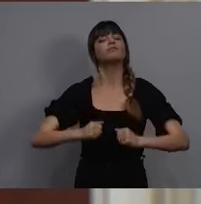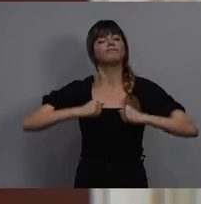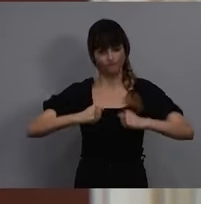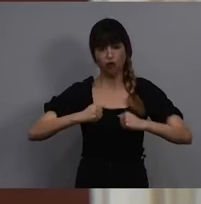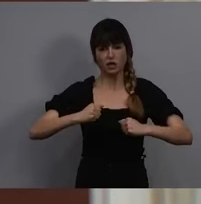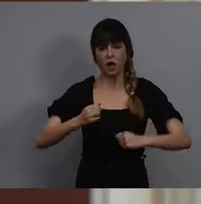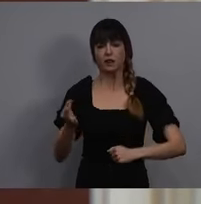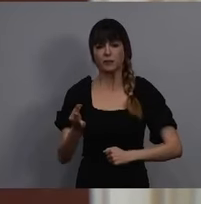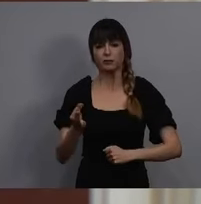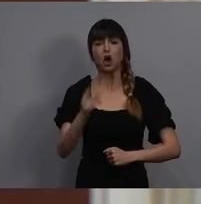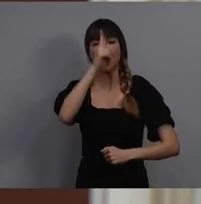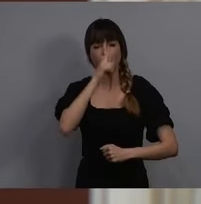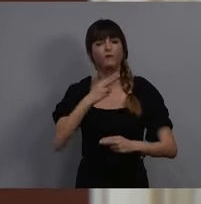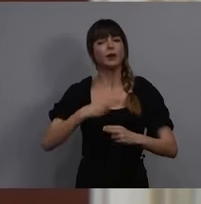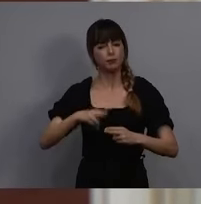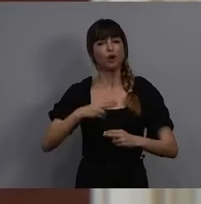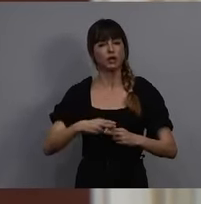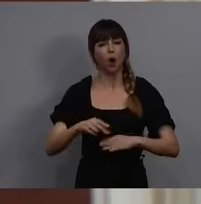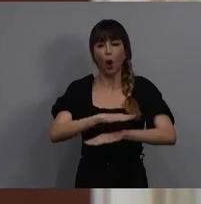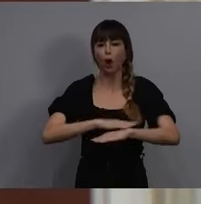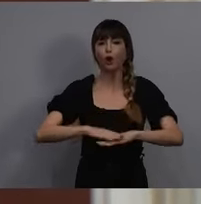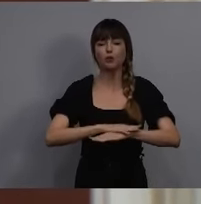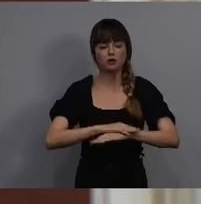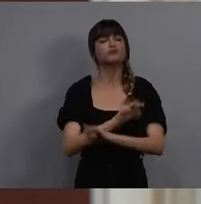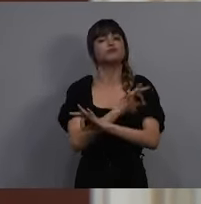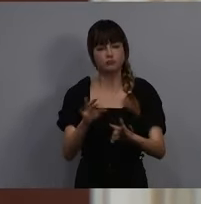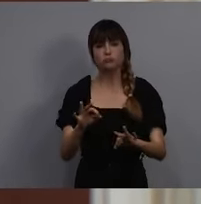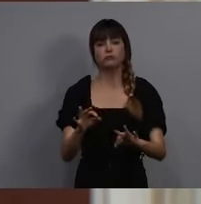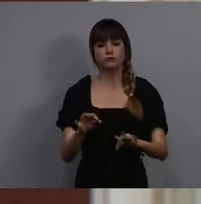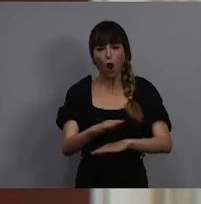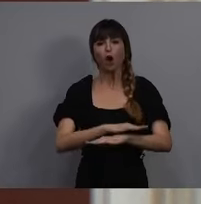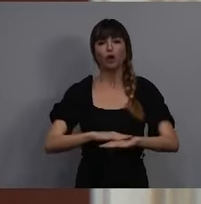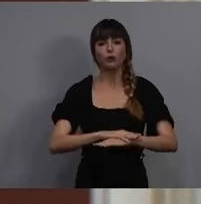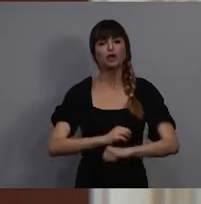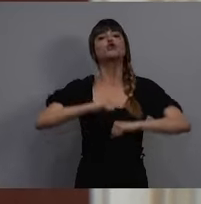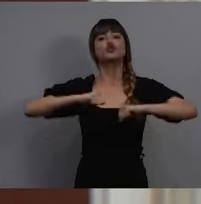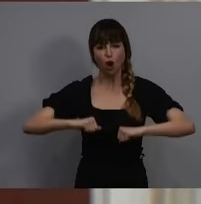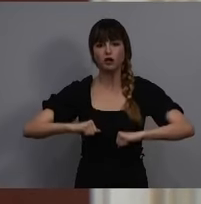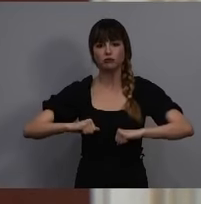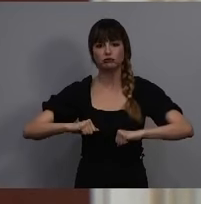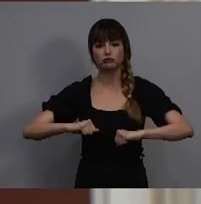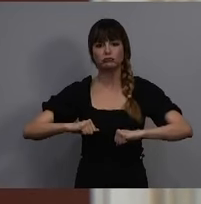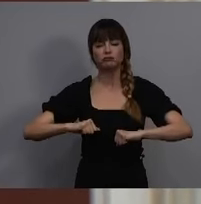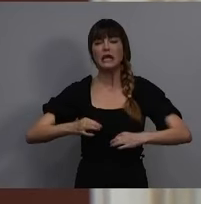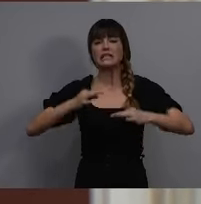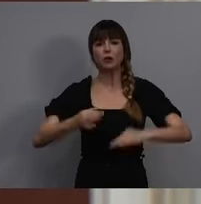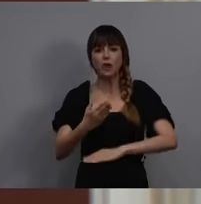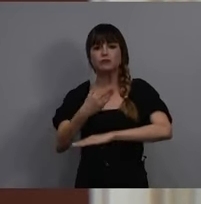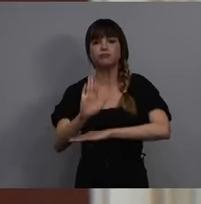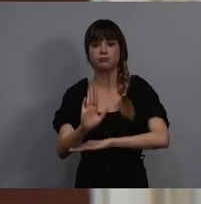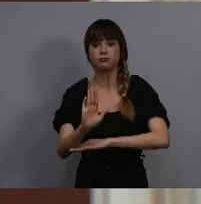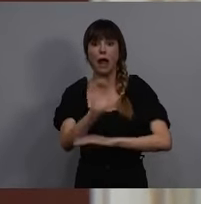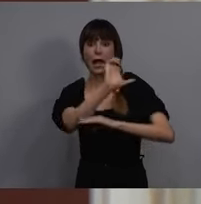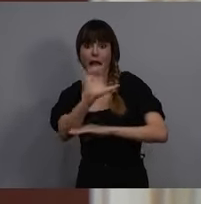un equipo de alto perfil político Un gobierno solvente Un gobierno sólido para ofrecer seguridad en un país en una